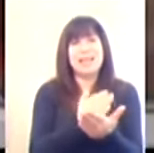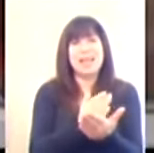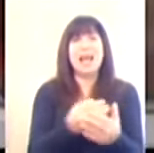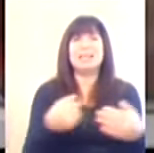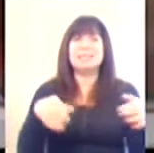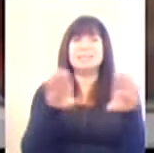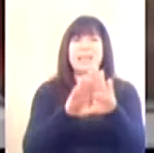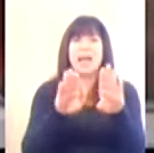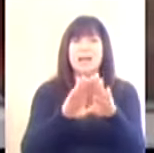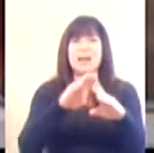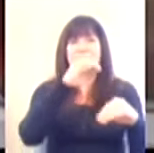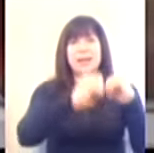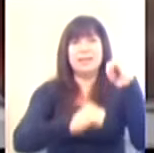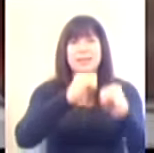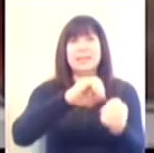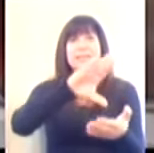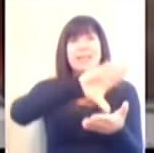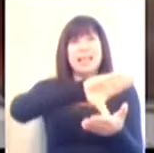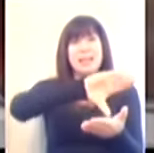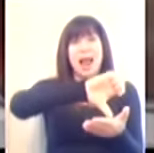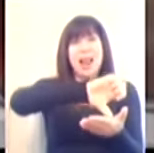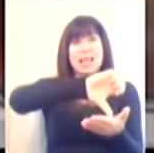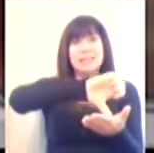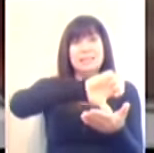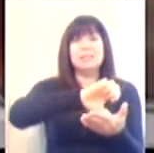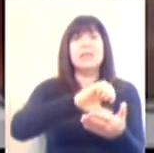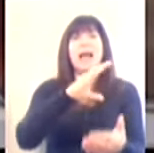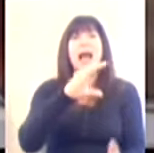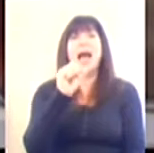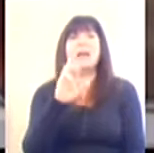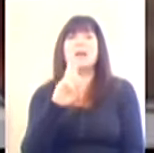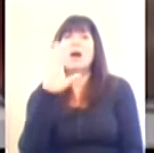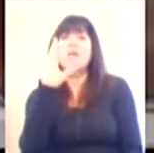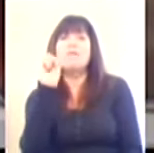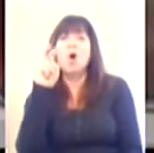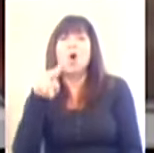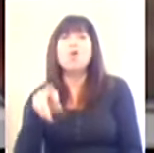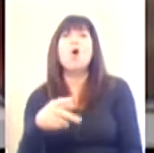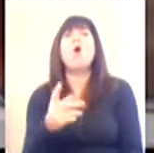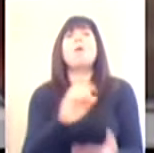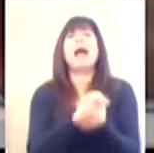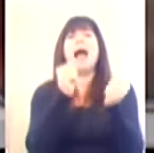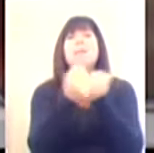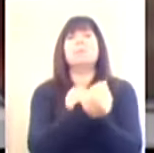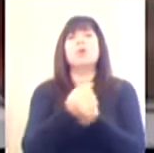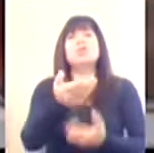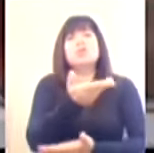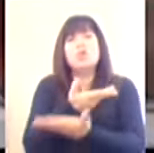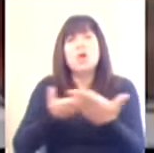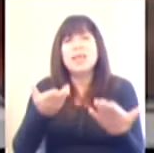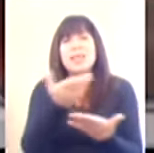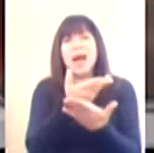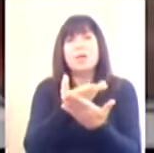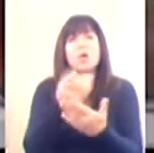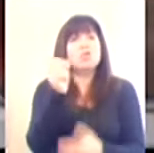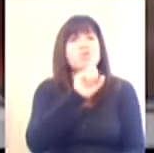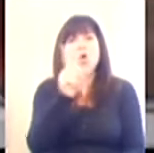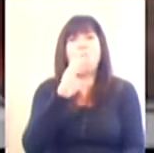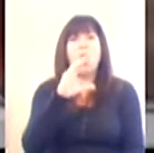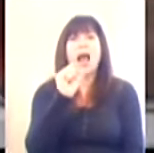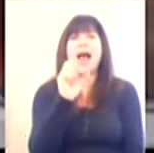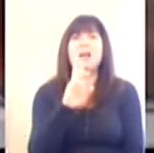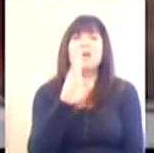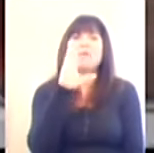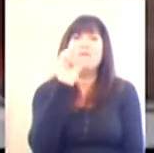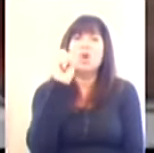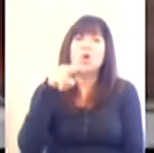de las centrales a carbón en nuestro país para hacer una transición solidaria e inclusiva en la descarbonización de Chile.